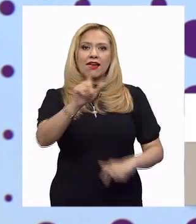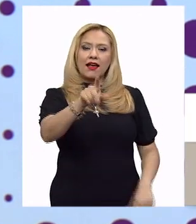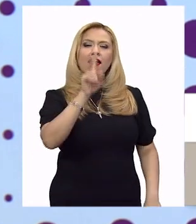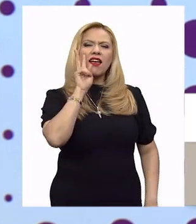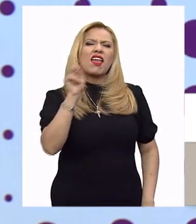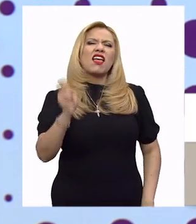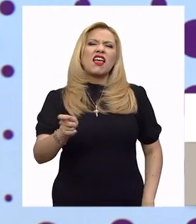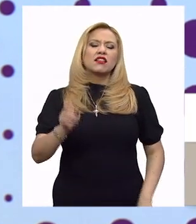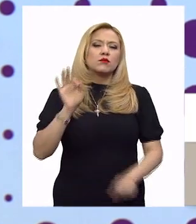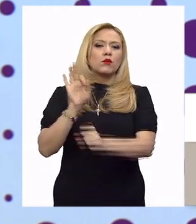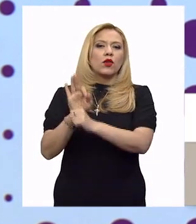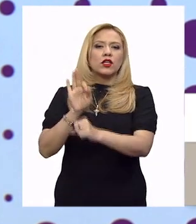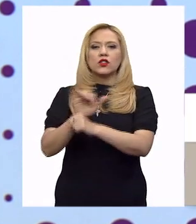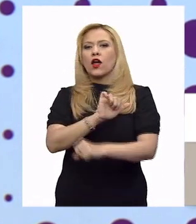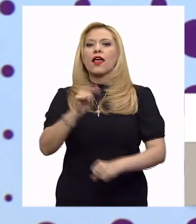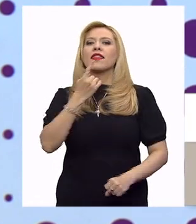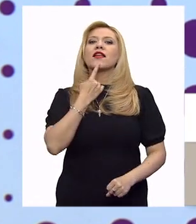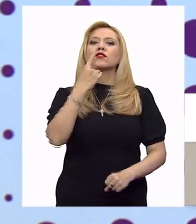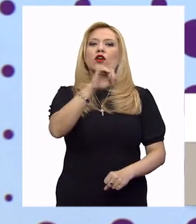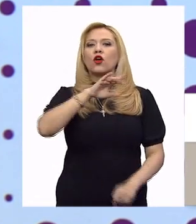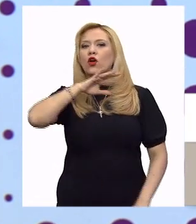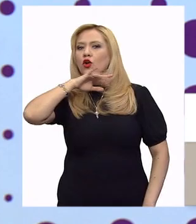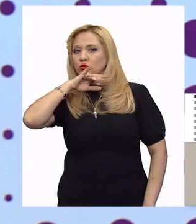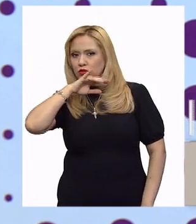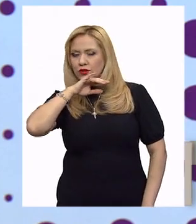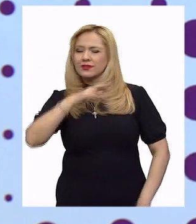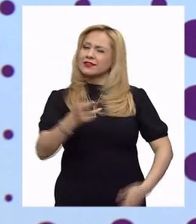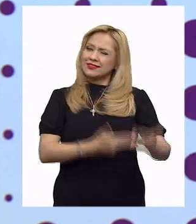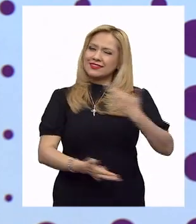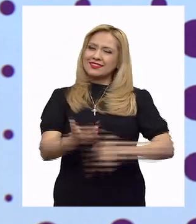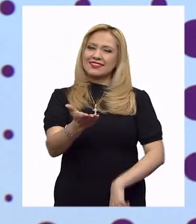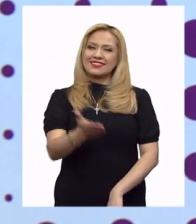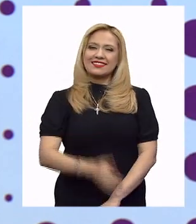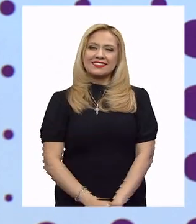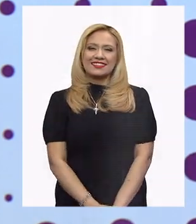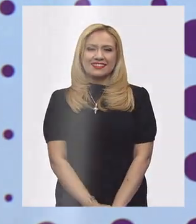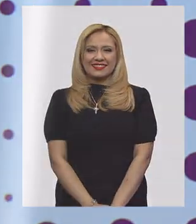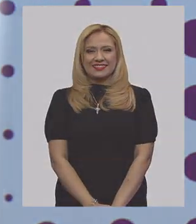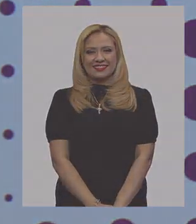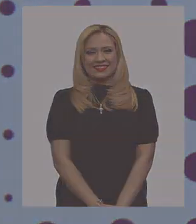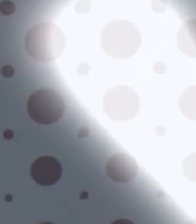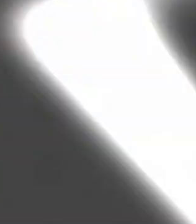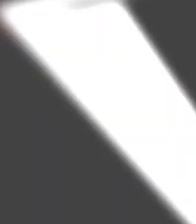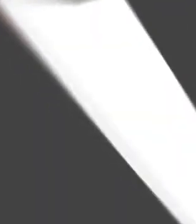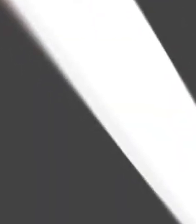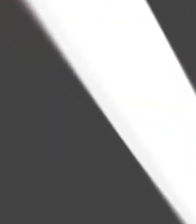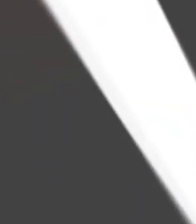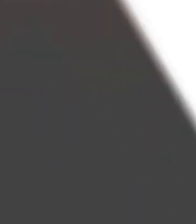hablando sobre la protección de denunciantes en actos de corrupción. Ya regresamos.